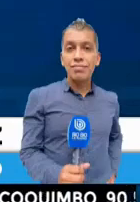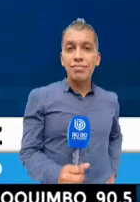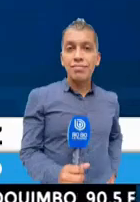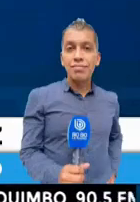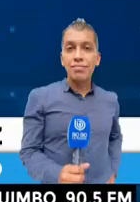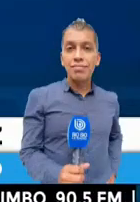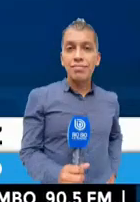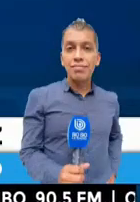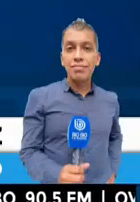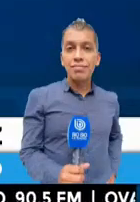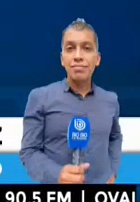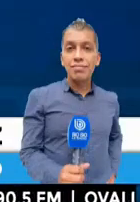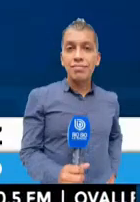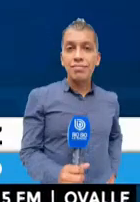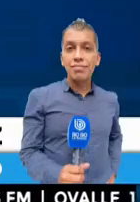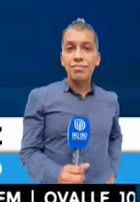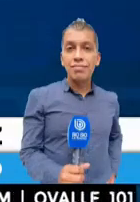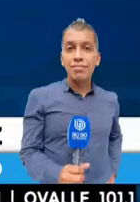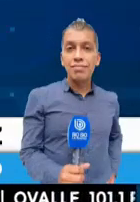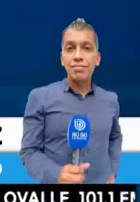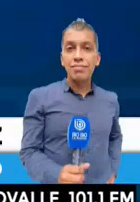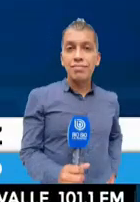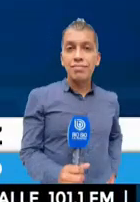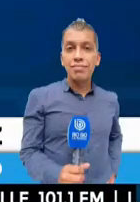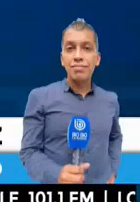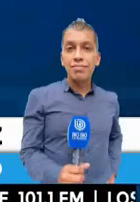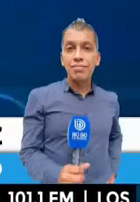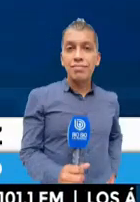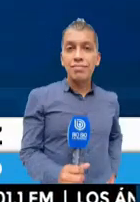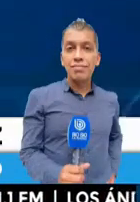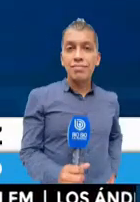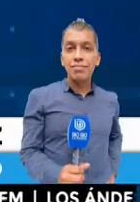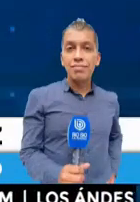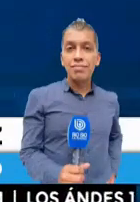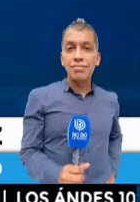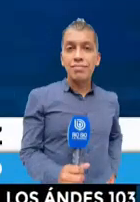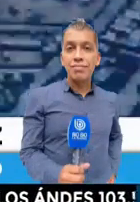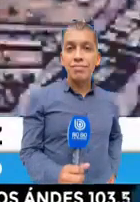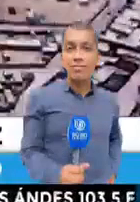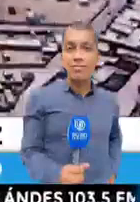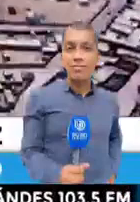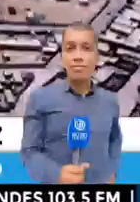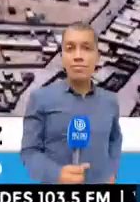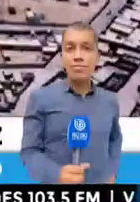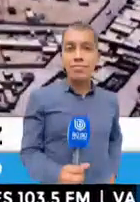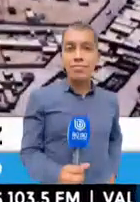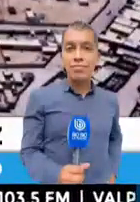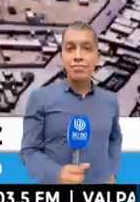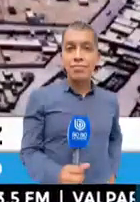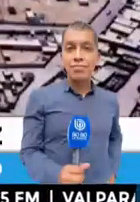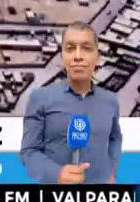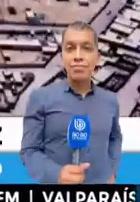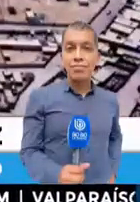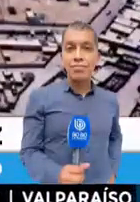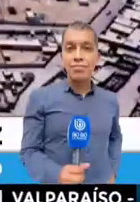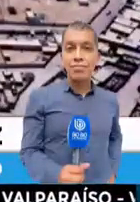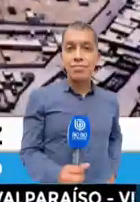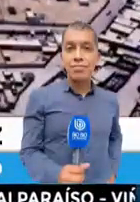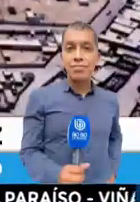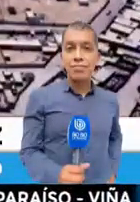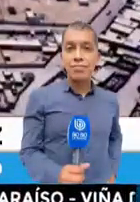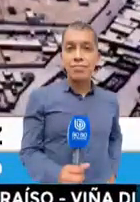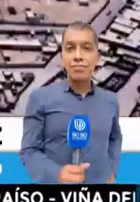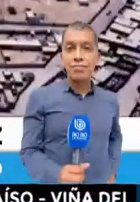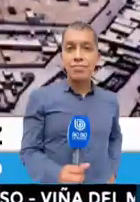crimen organizado en campamentos y tomas irregulares y la falta de recursos con la que cuenta tanto la fiscalía como carabineros. A pesar de